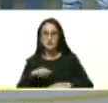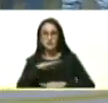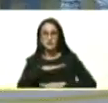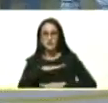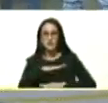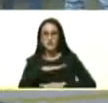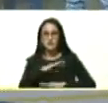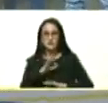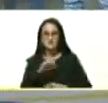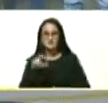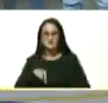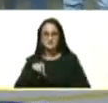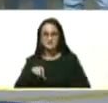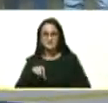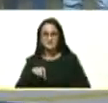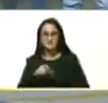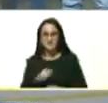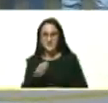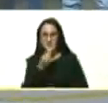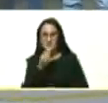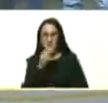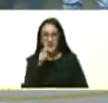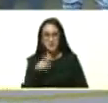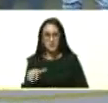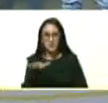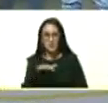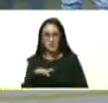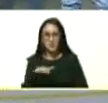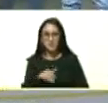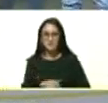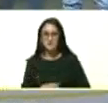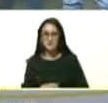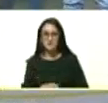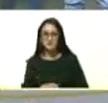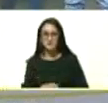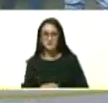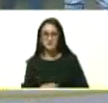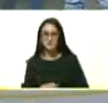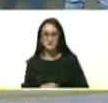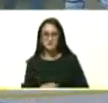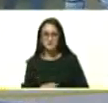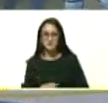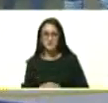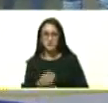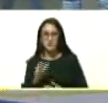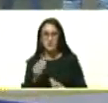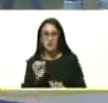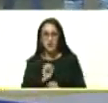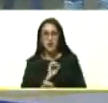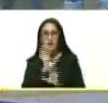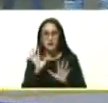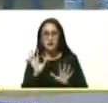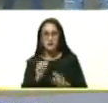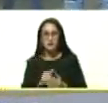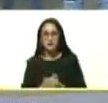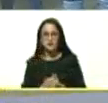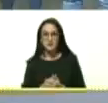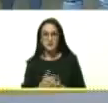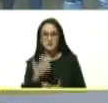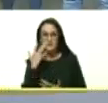satisfacción de la necesidad alimentaria de nuestro pueblo y con mucha claridad, Vázquez,